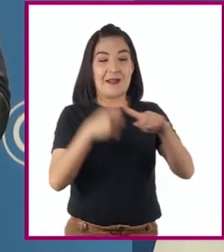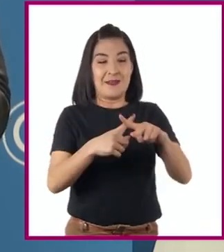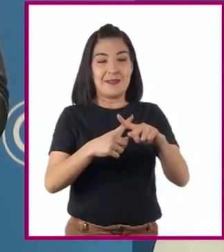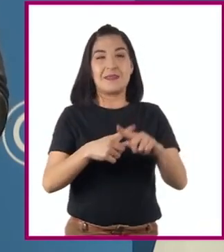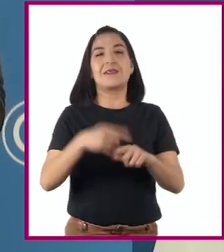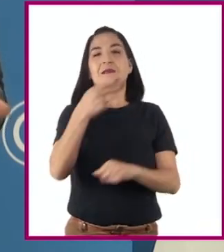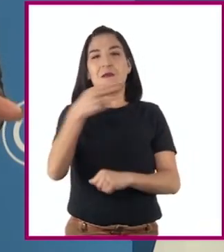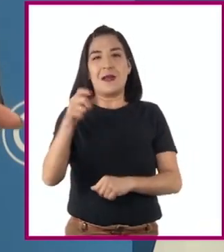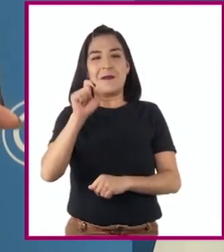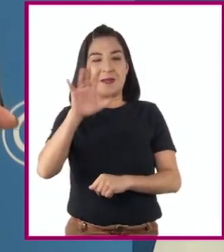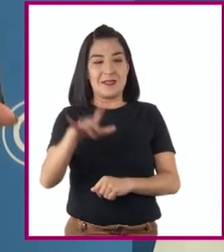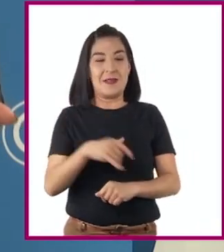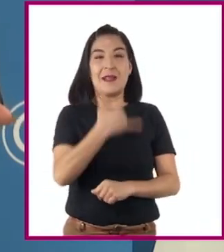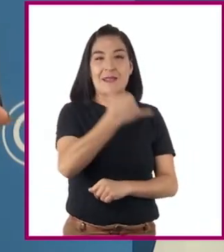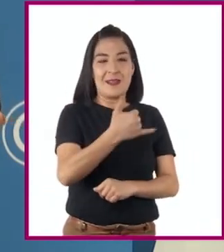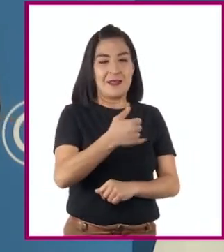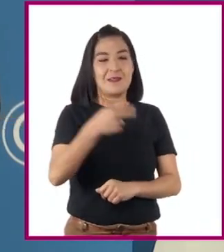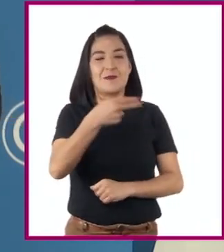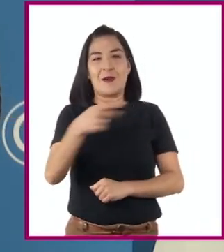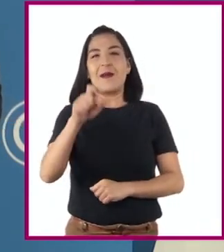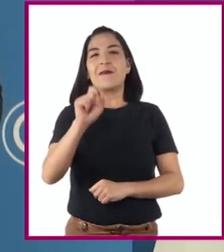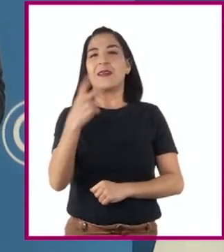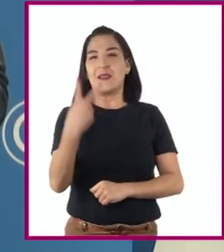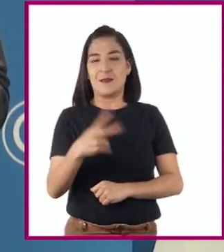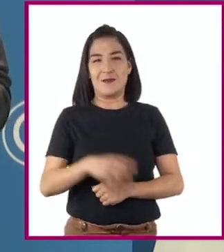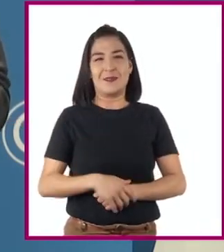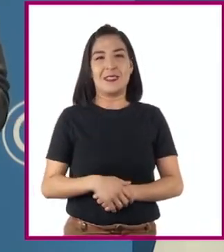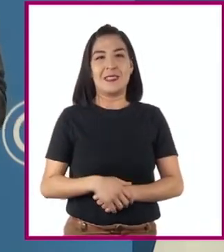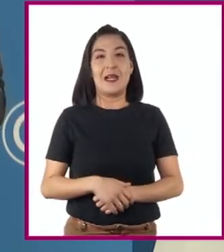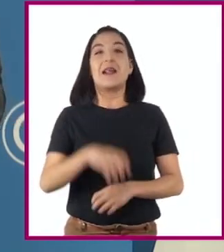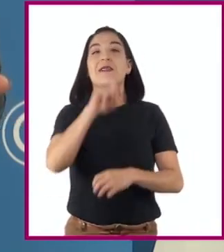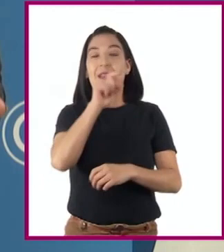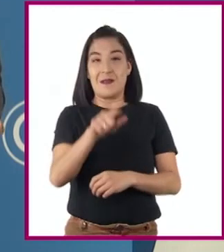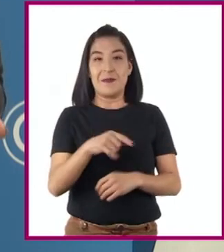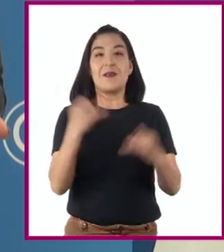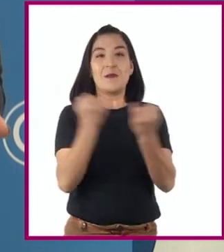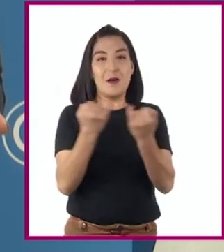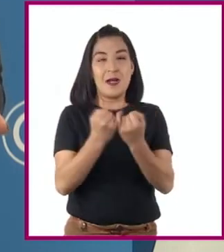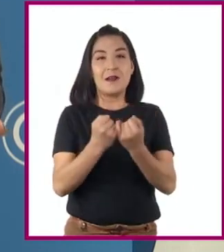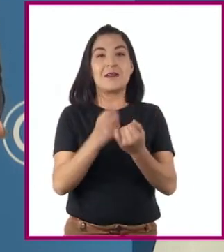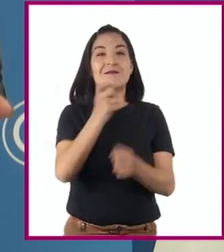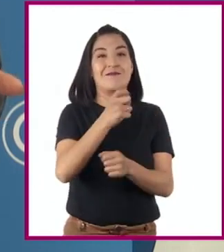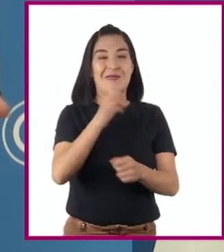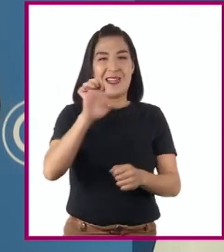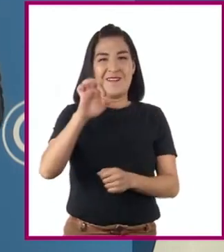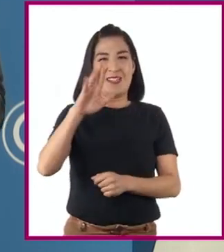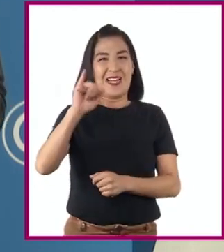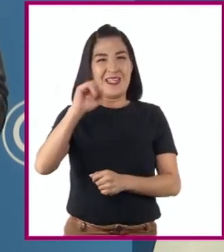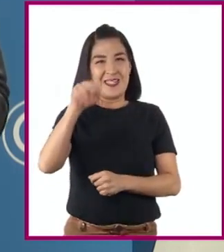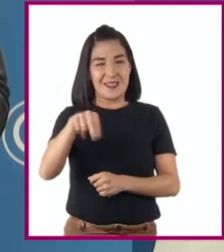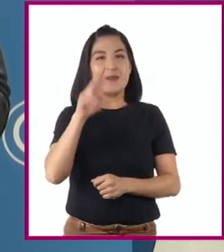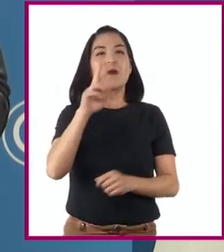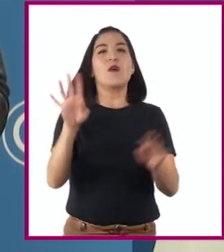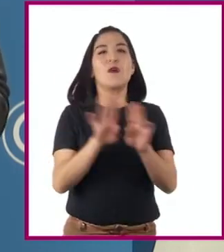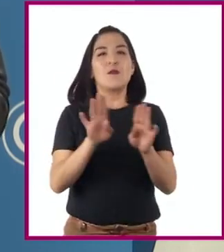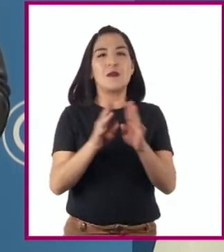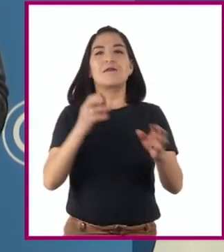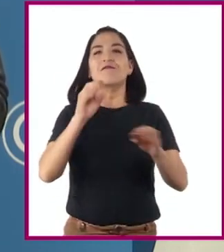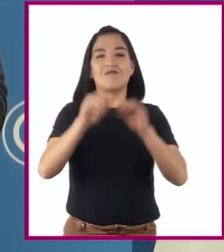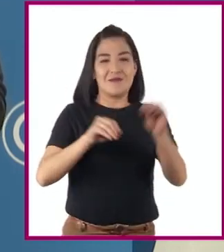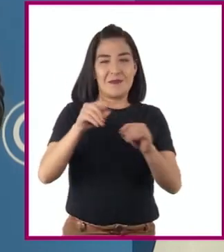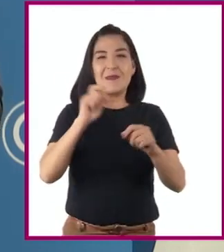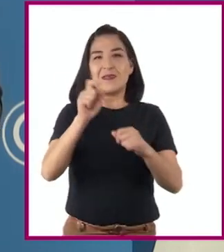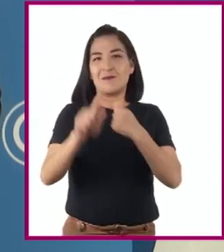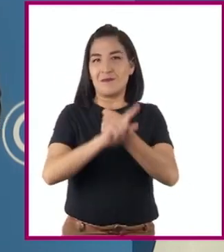25 y Y es igual a 22. Y, además, con el procedimiento de Efraín, vimos otra manera de resolver